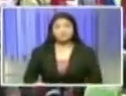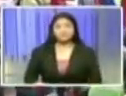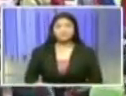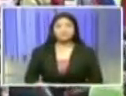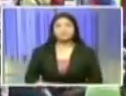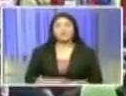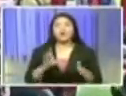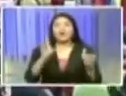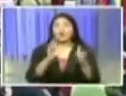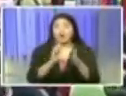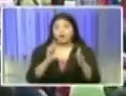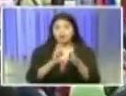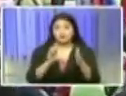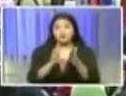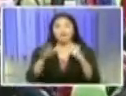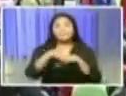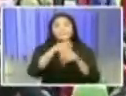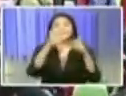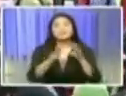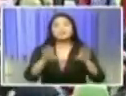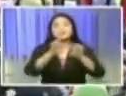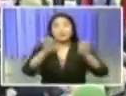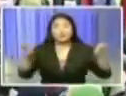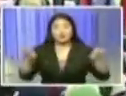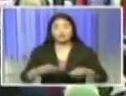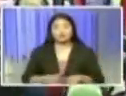en el liceo, ministro de Educación.